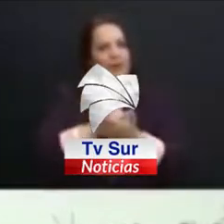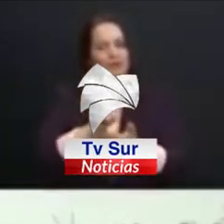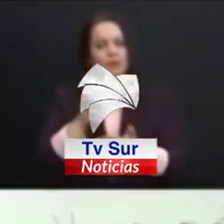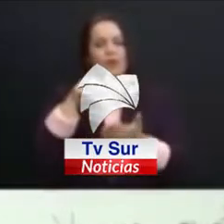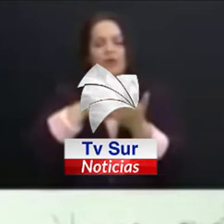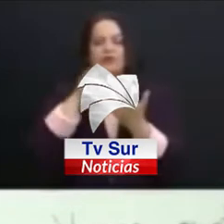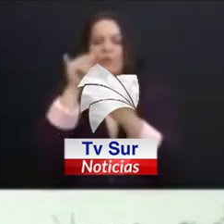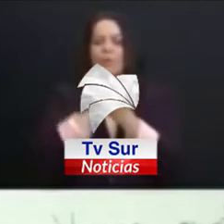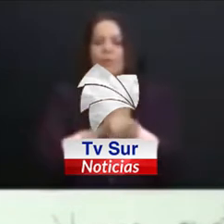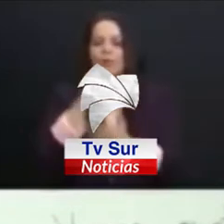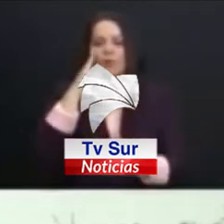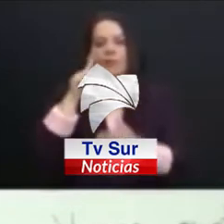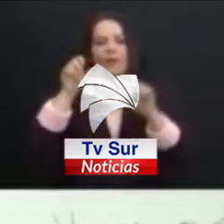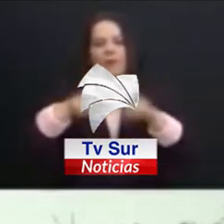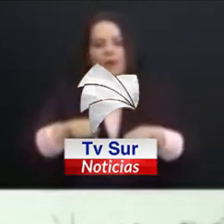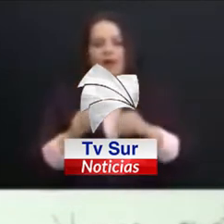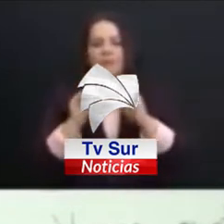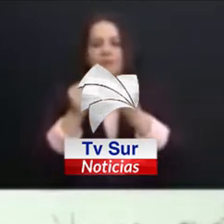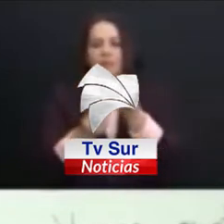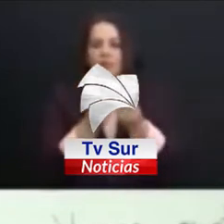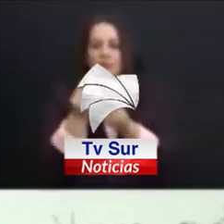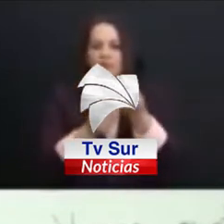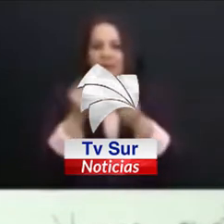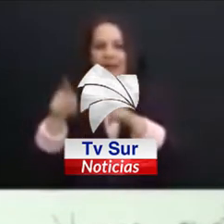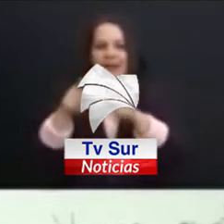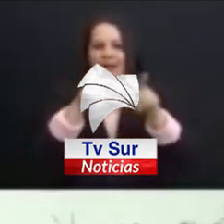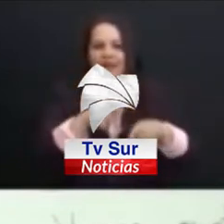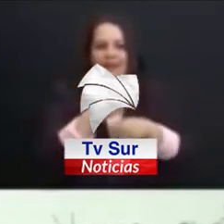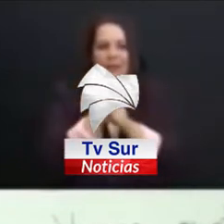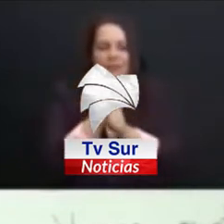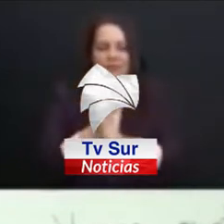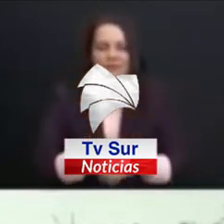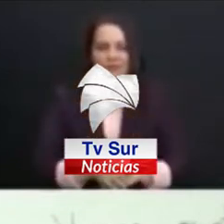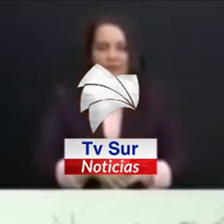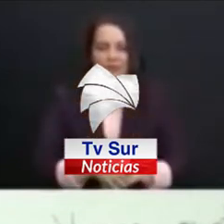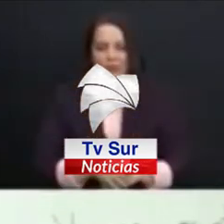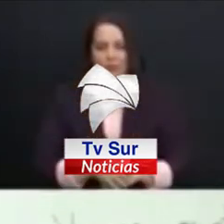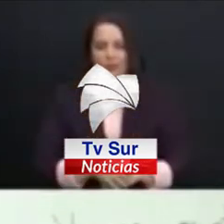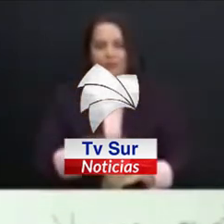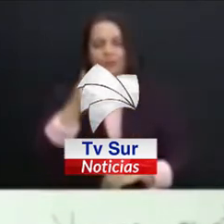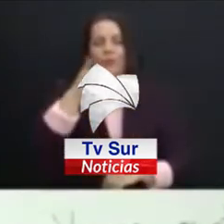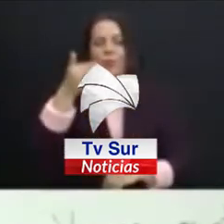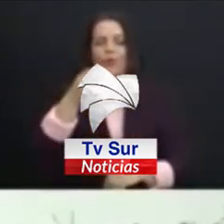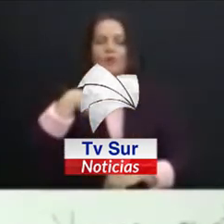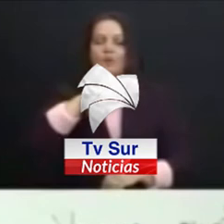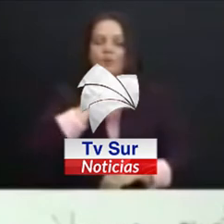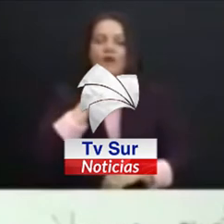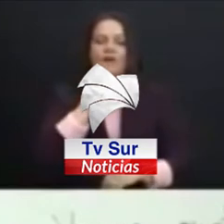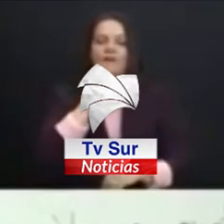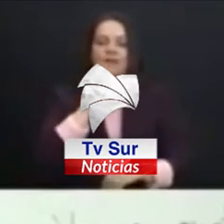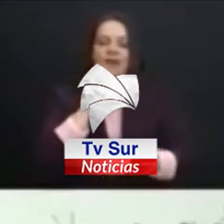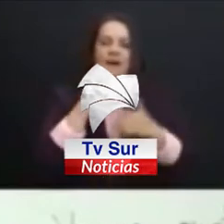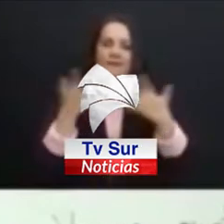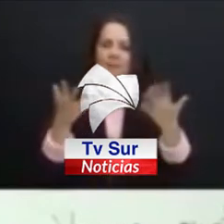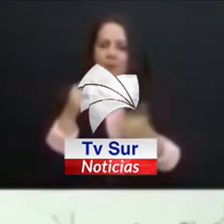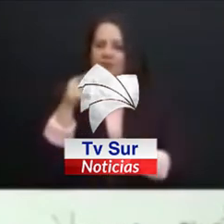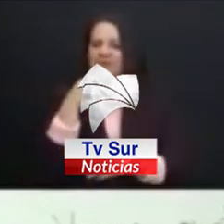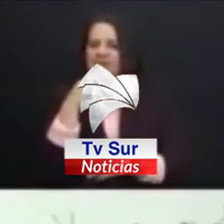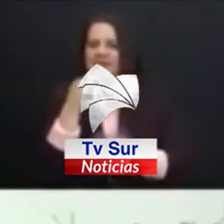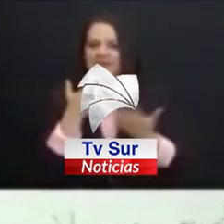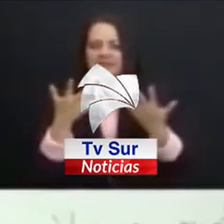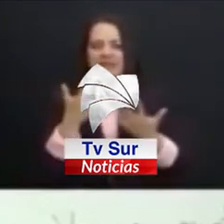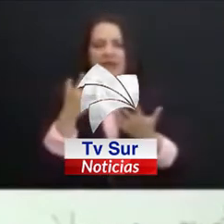proyecto para poner a producir a la gente que lo está haciendo. Cuando hablamos y se rasgan las vestiduras de la